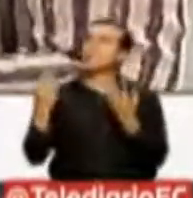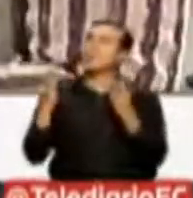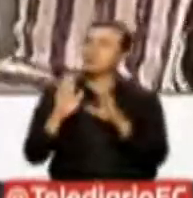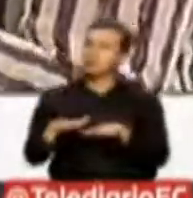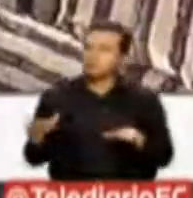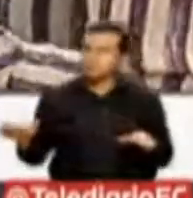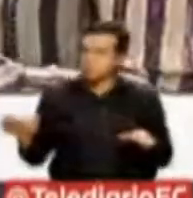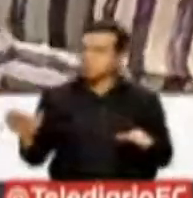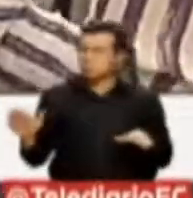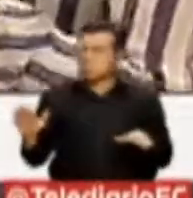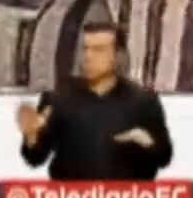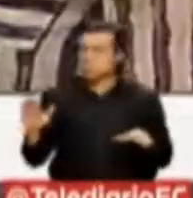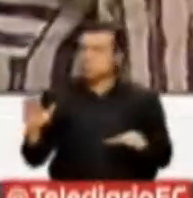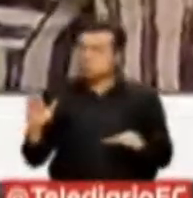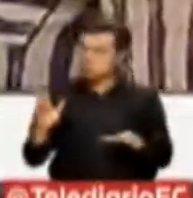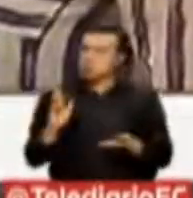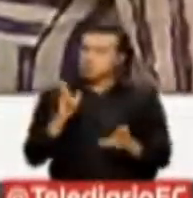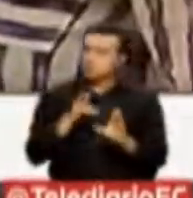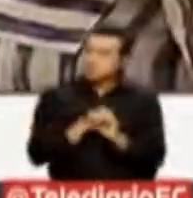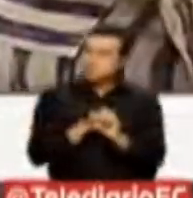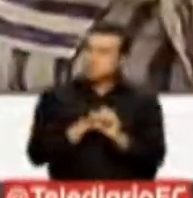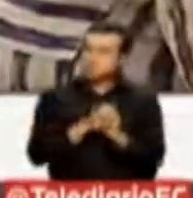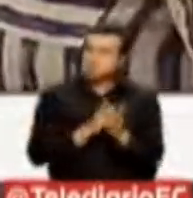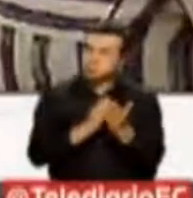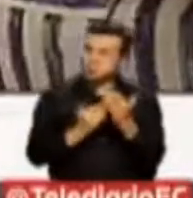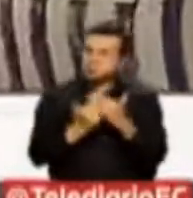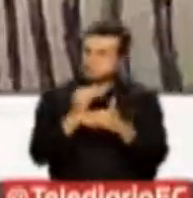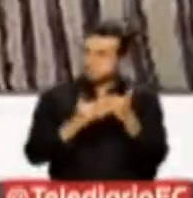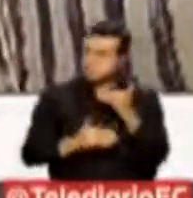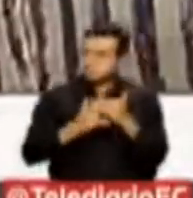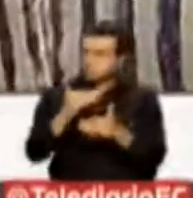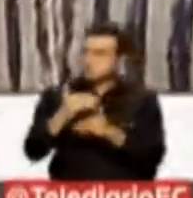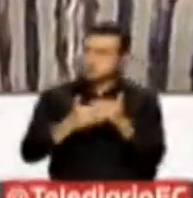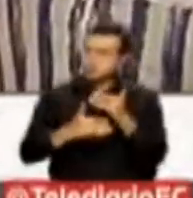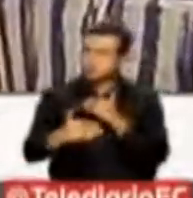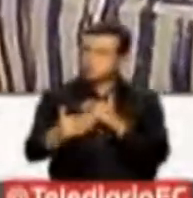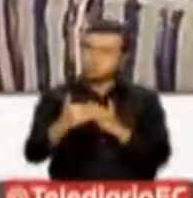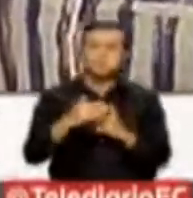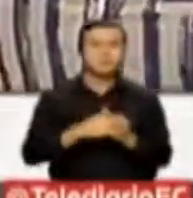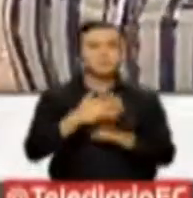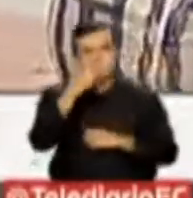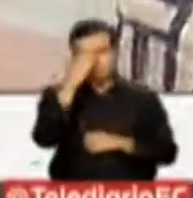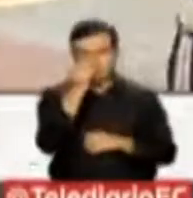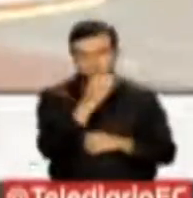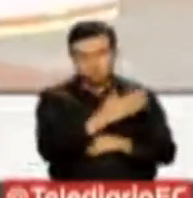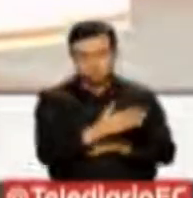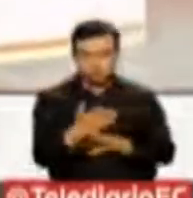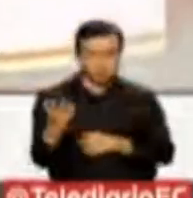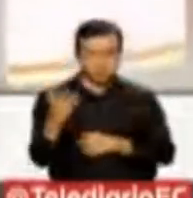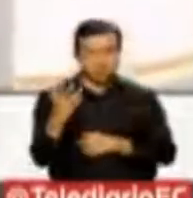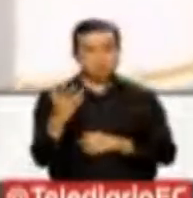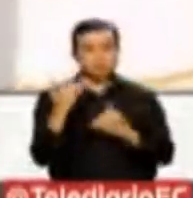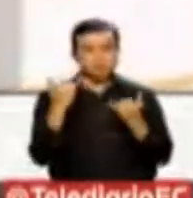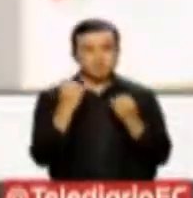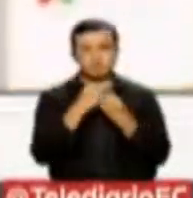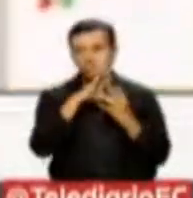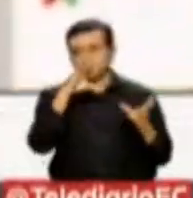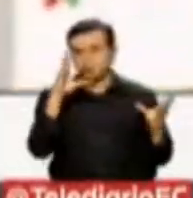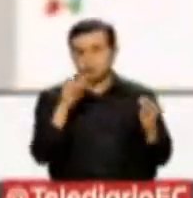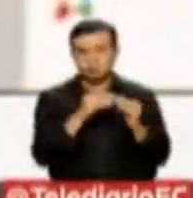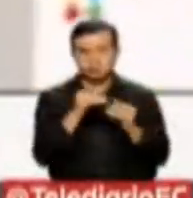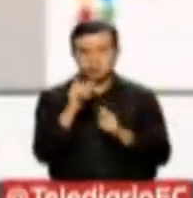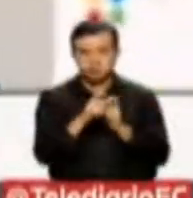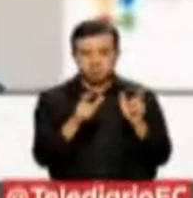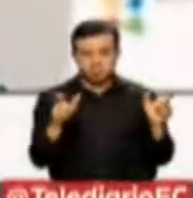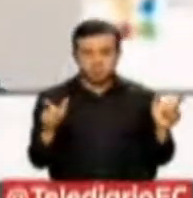estudiantes en este momento están postulando para este nuevo proceso? Muy buenos días. ¿Cómo le va? Buenos días. Bueno, encontramos todos los que están